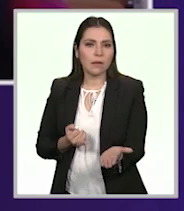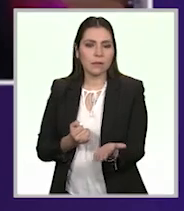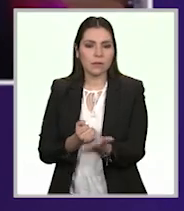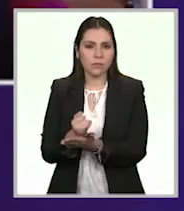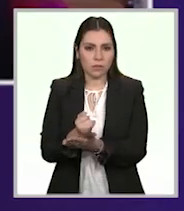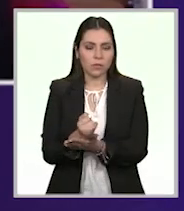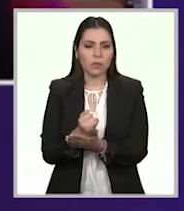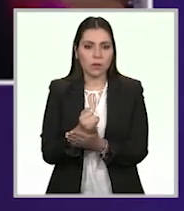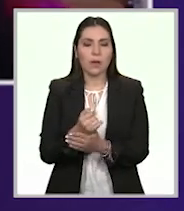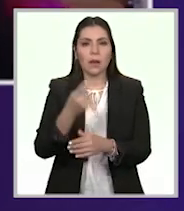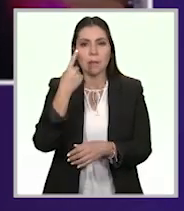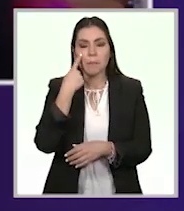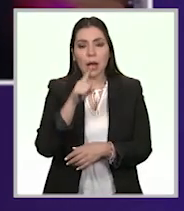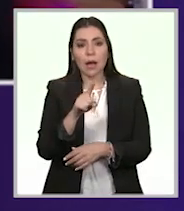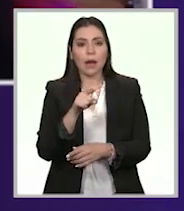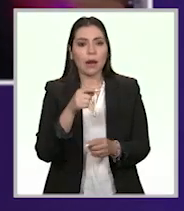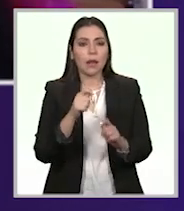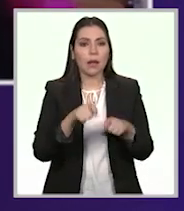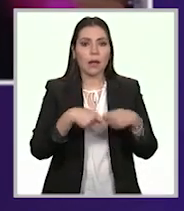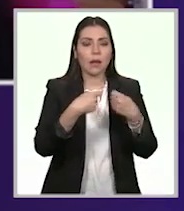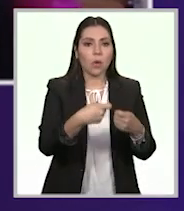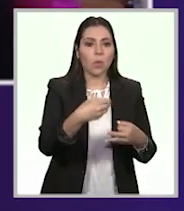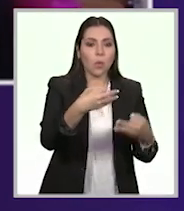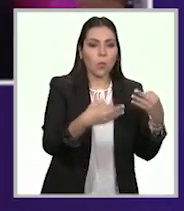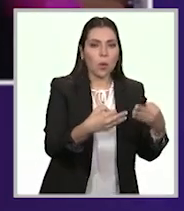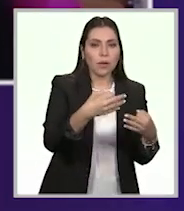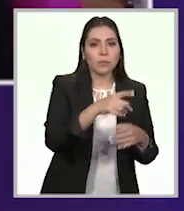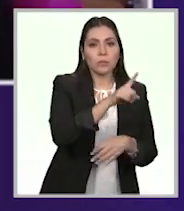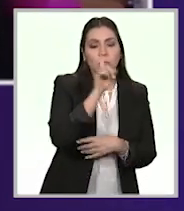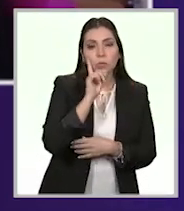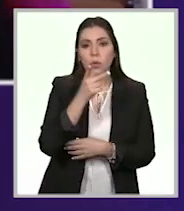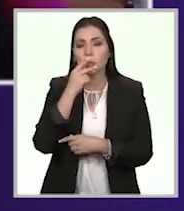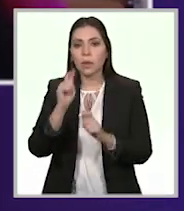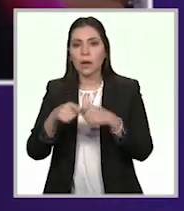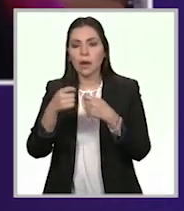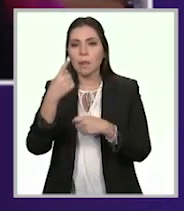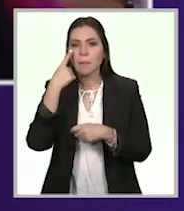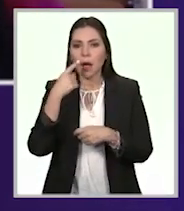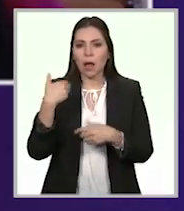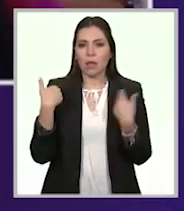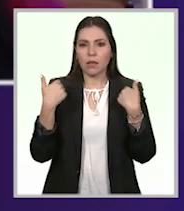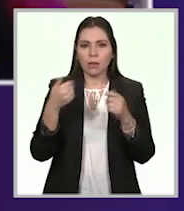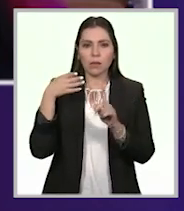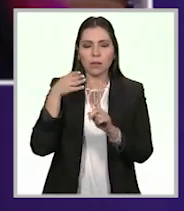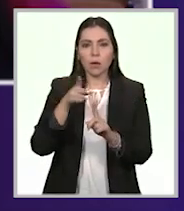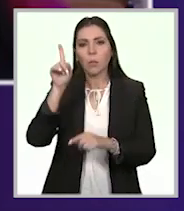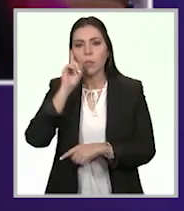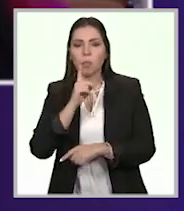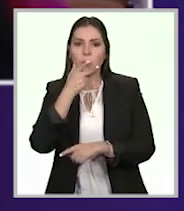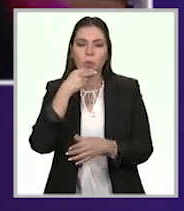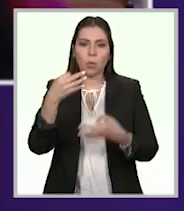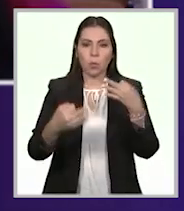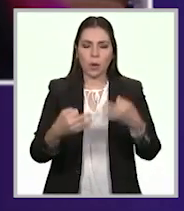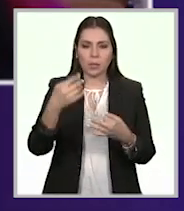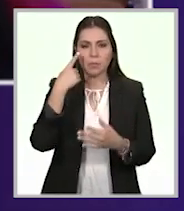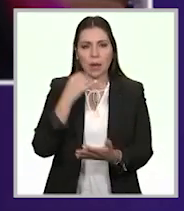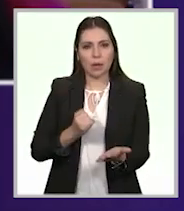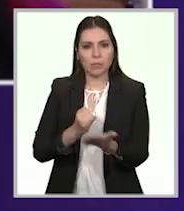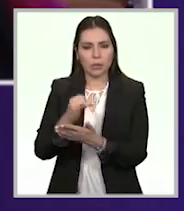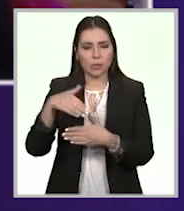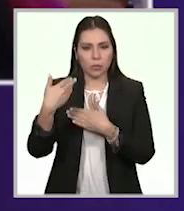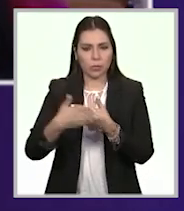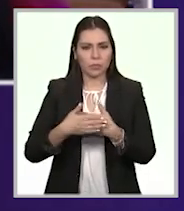que vincula o orienta al juez o jueza en el presente. ¿Cuántos tipos de precedentes existen?